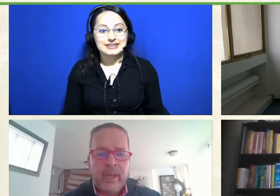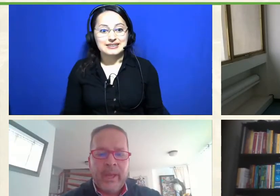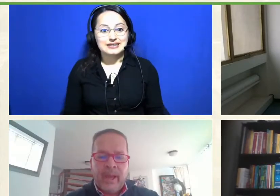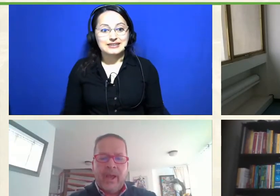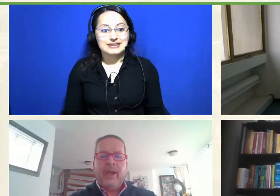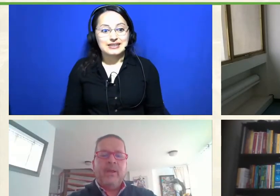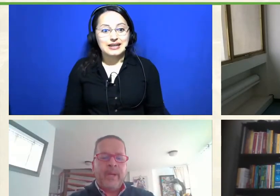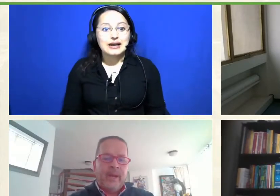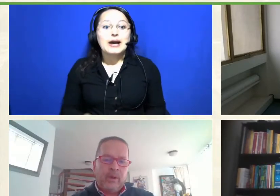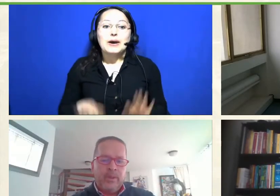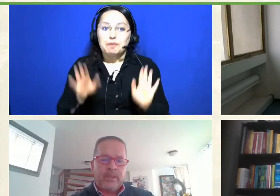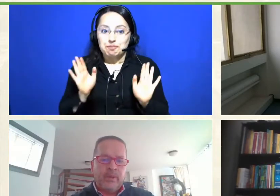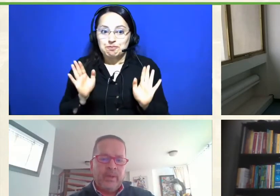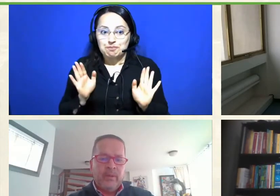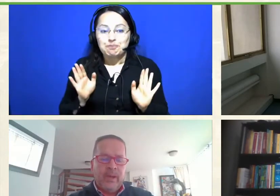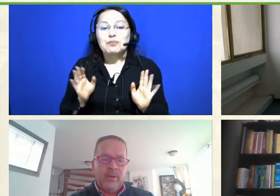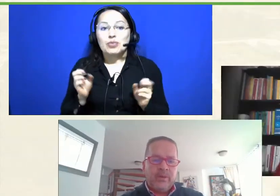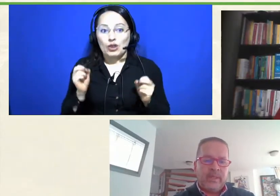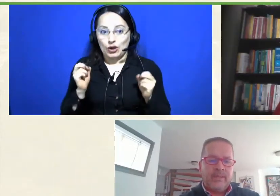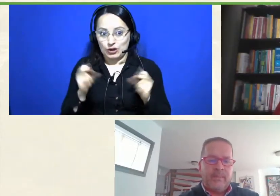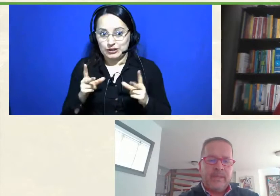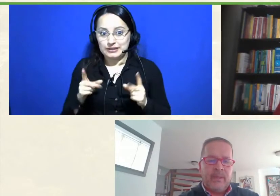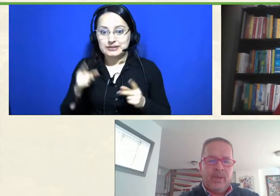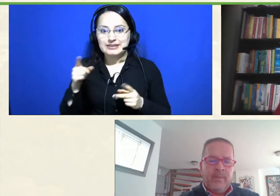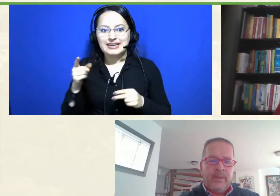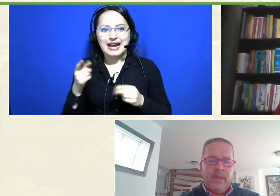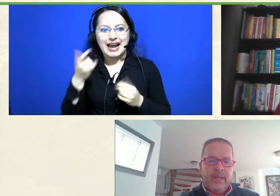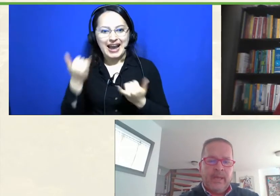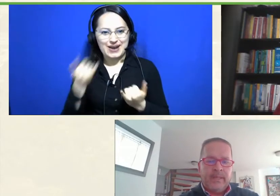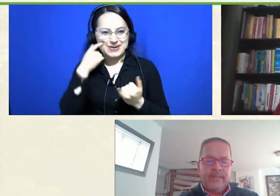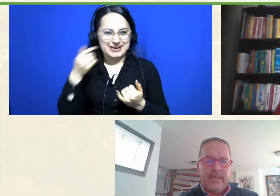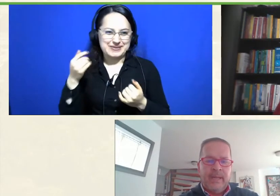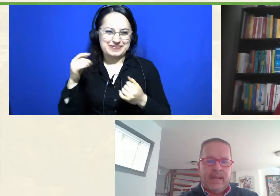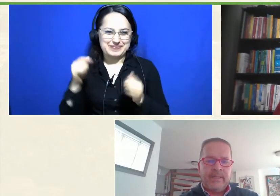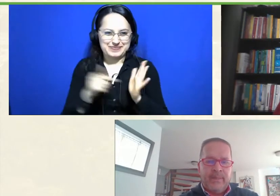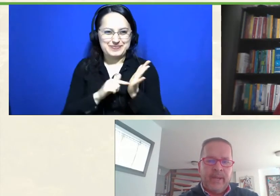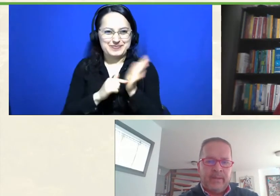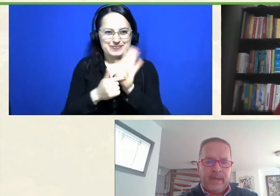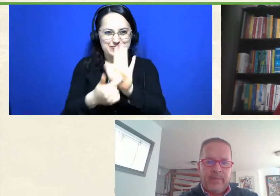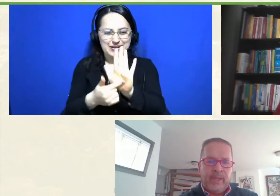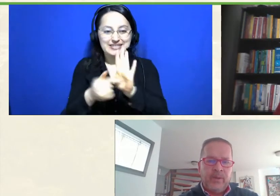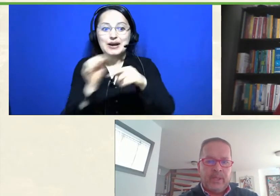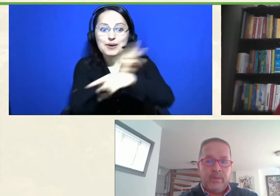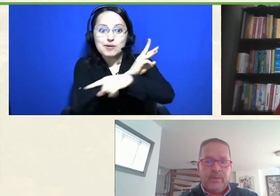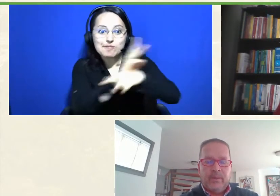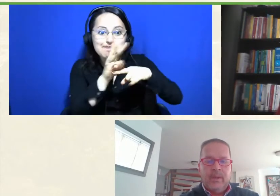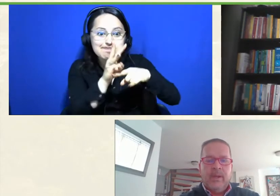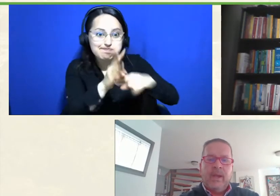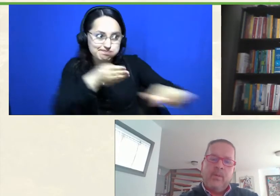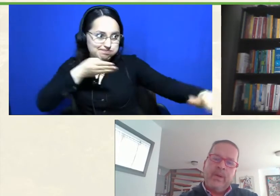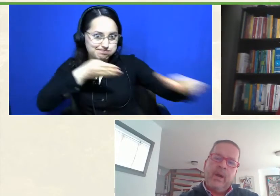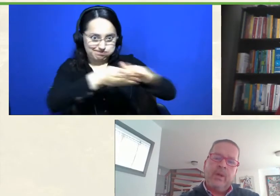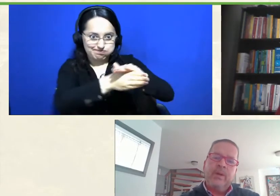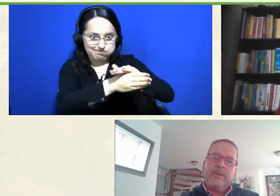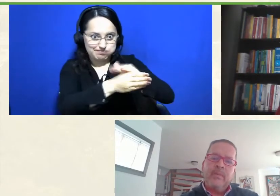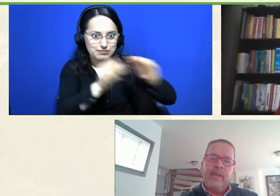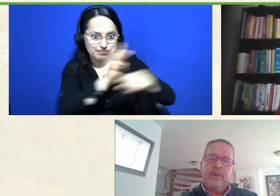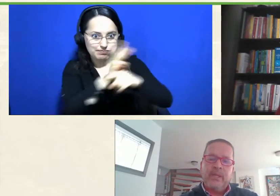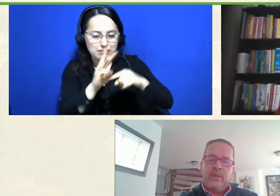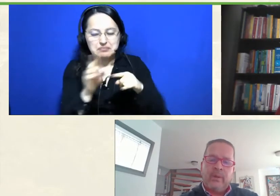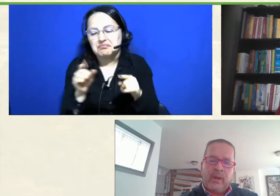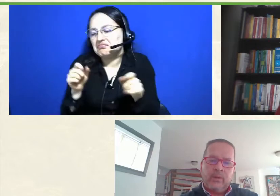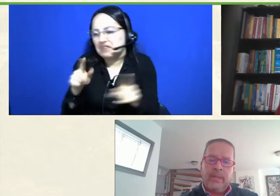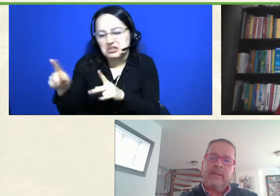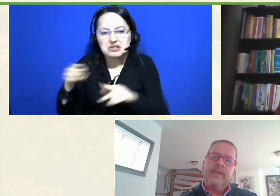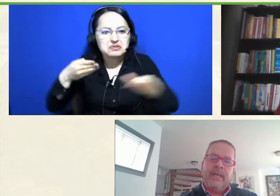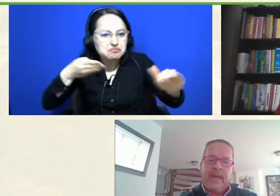Bueno, Ana Milena, como estamos viendo ahí lo que ustedes están pasando en la pantalla, ese es el enlace para entrar al micrositio. La comunidad cuando entra al